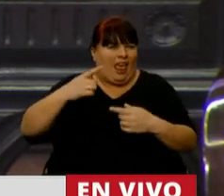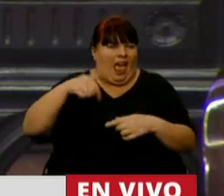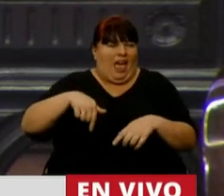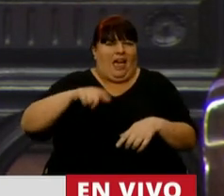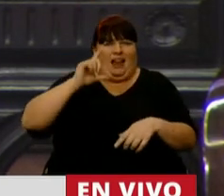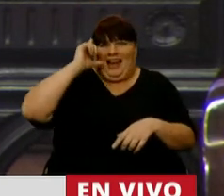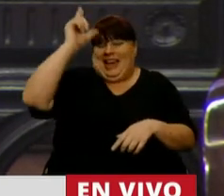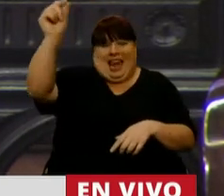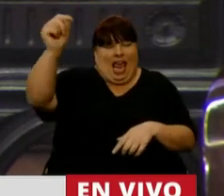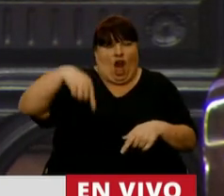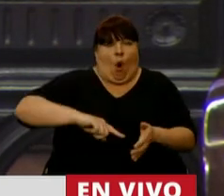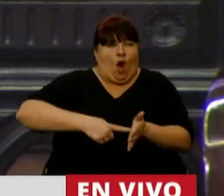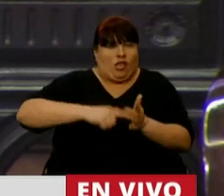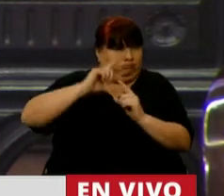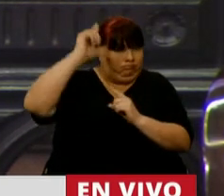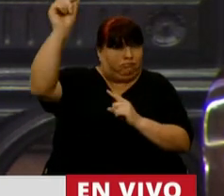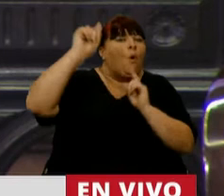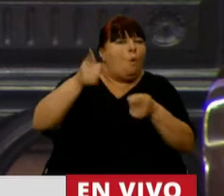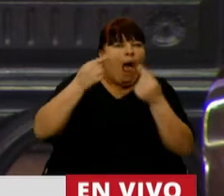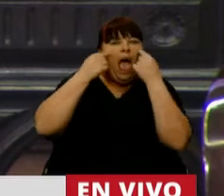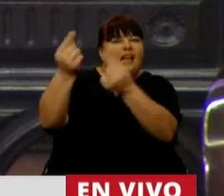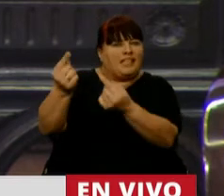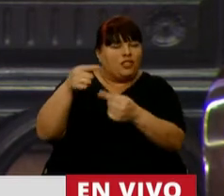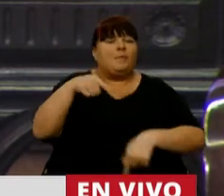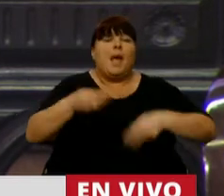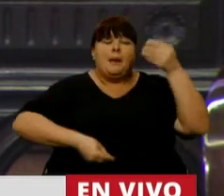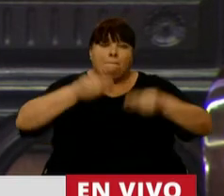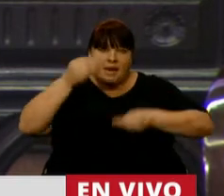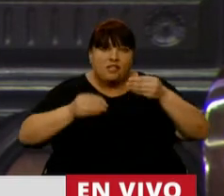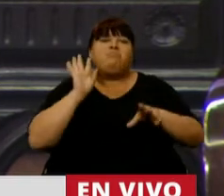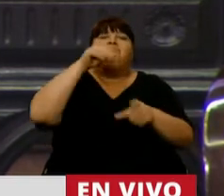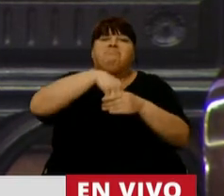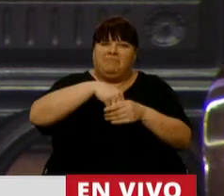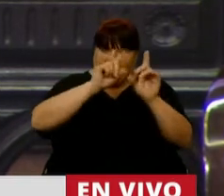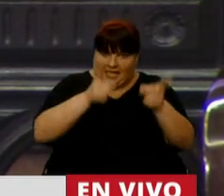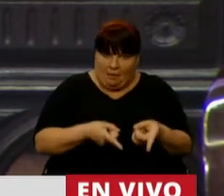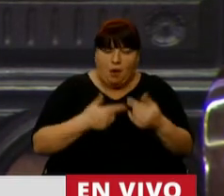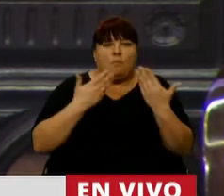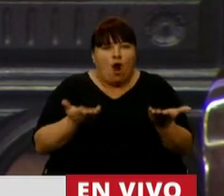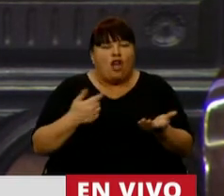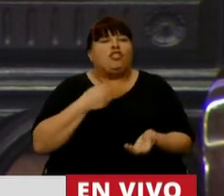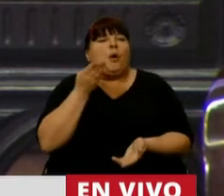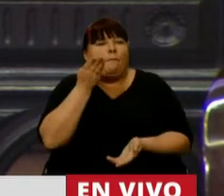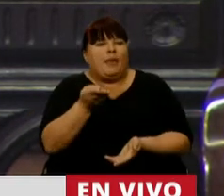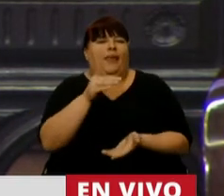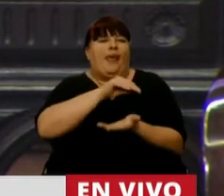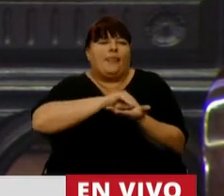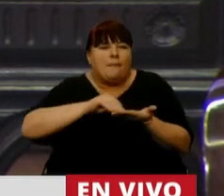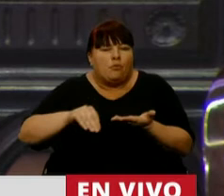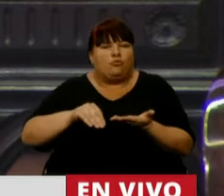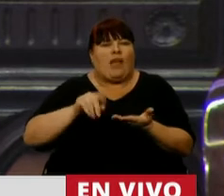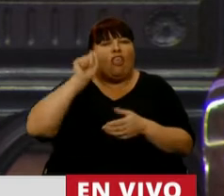de Buenos Aires. Este presupuesto nos incluye. Por eso es que pedimos a los